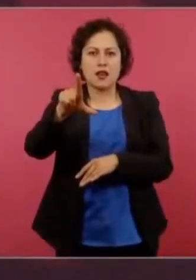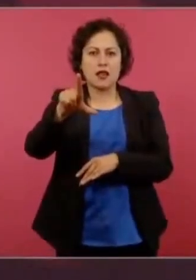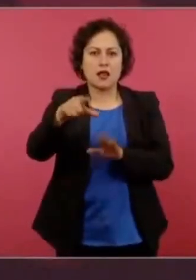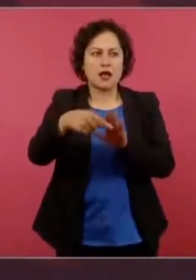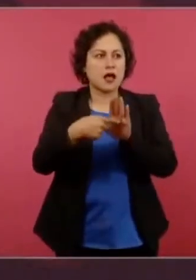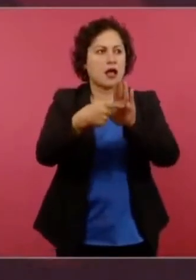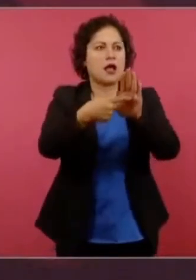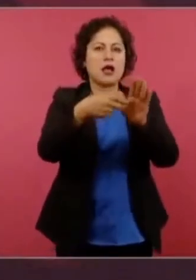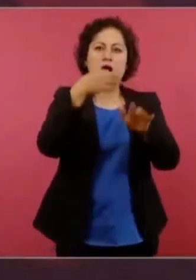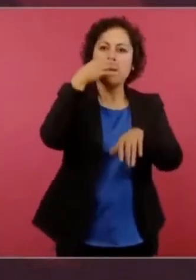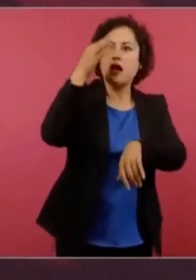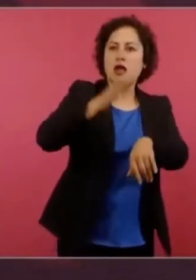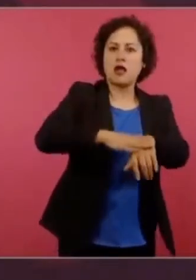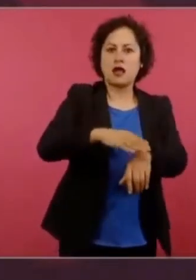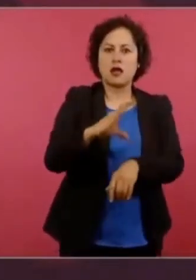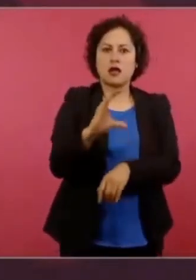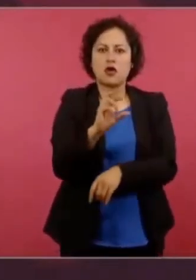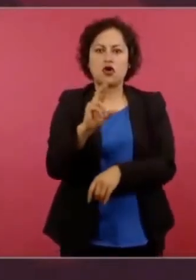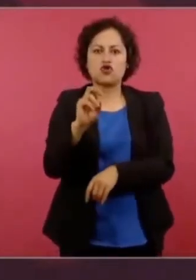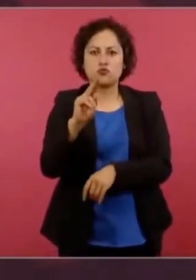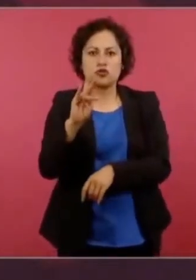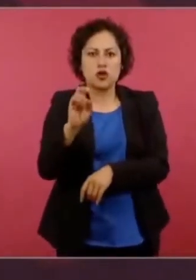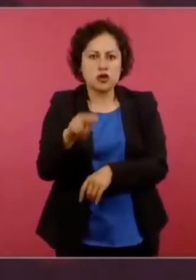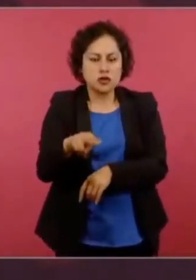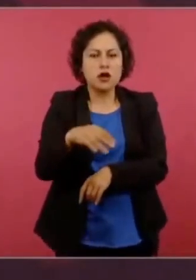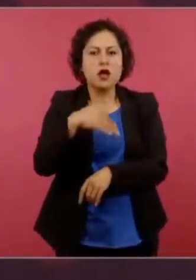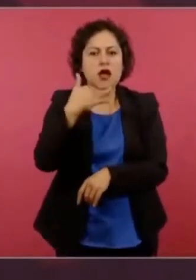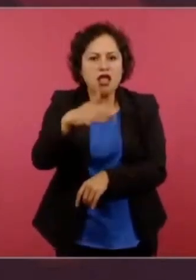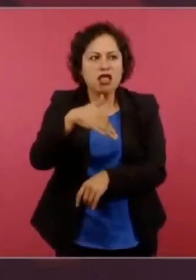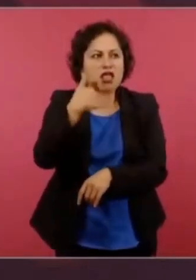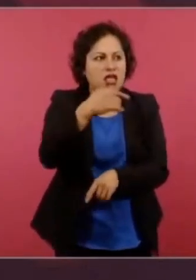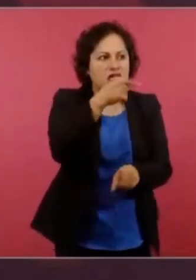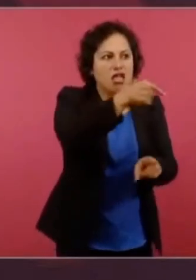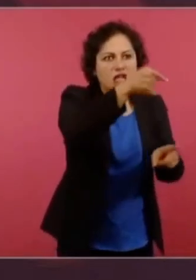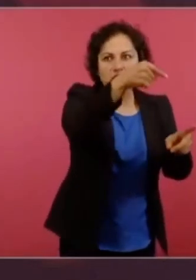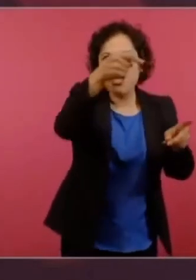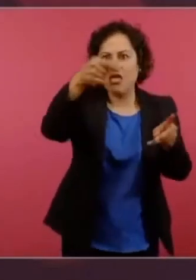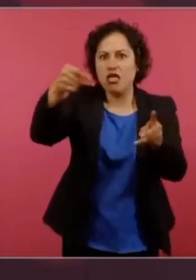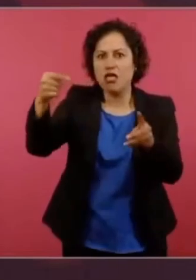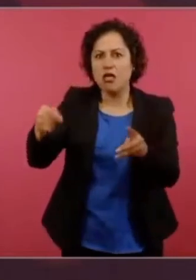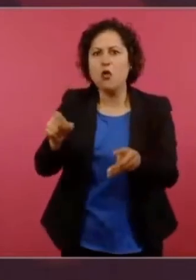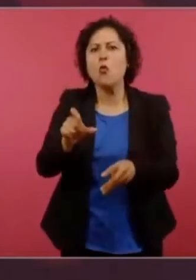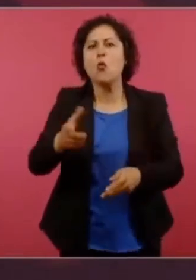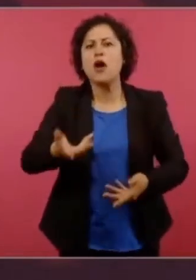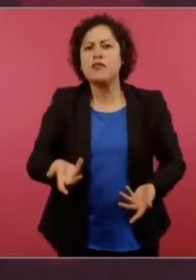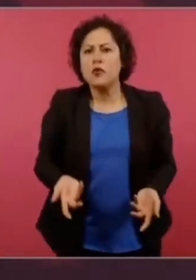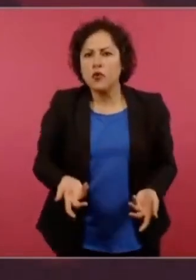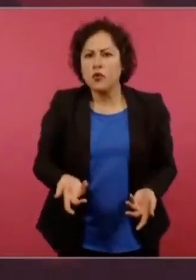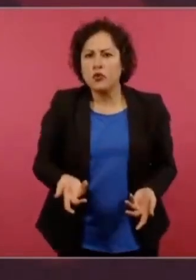De 1983 al 2018.